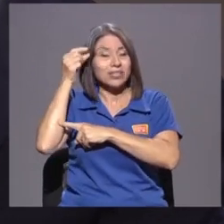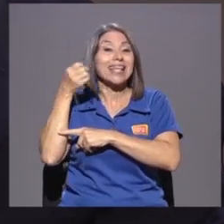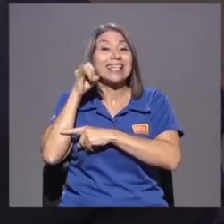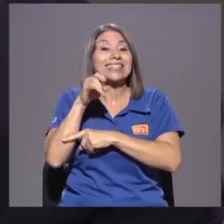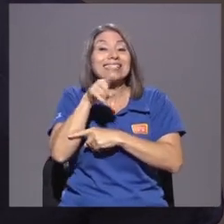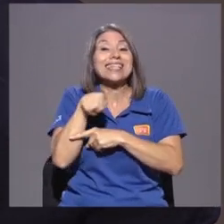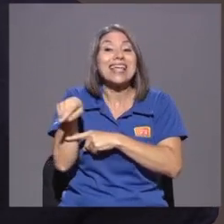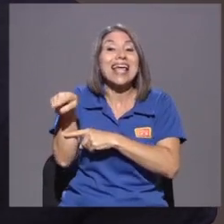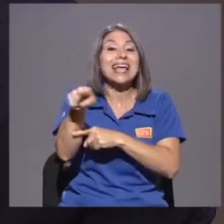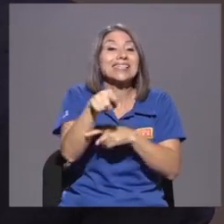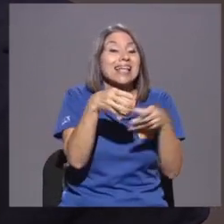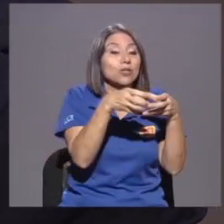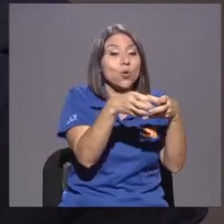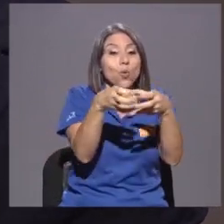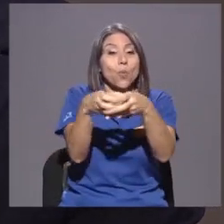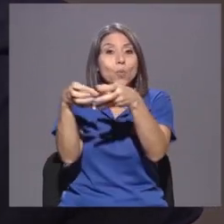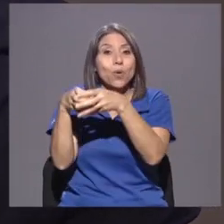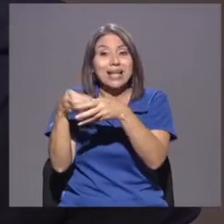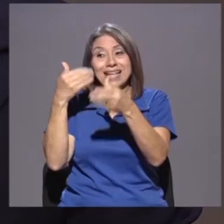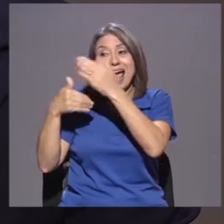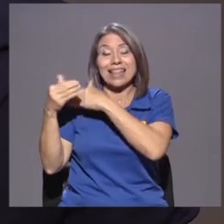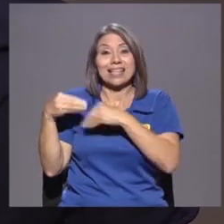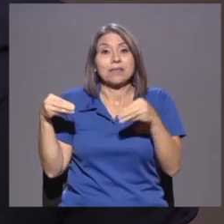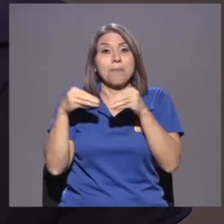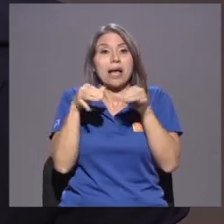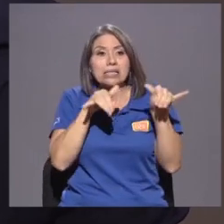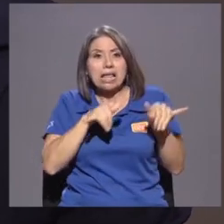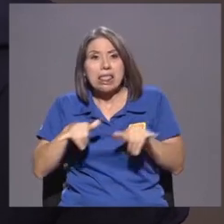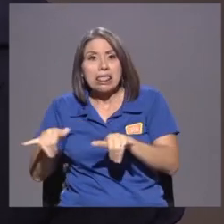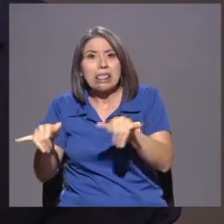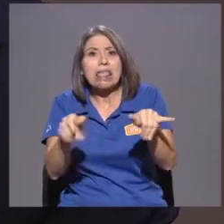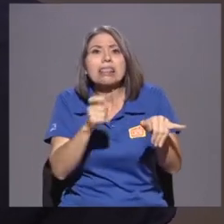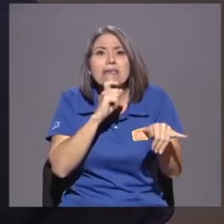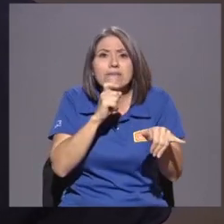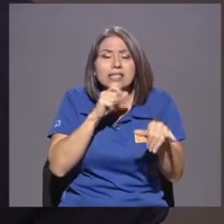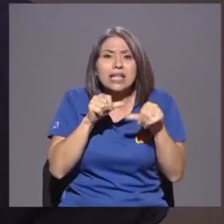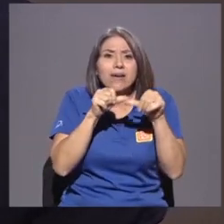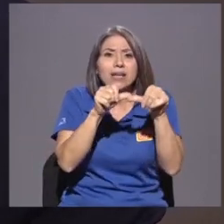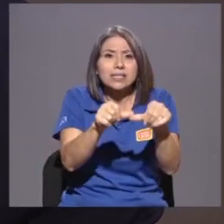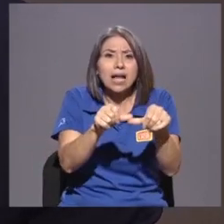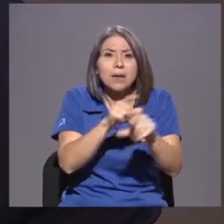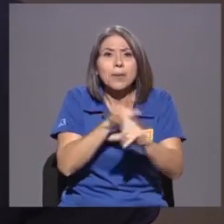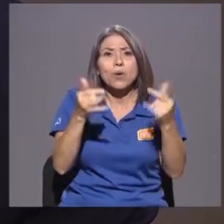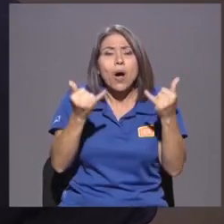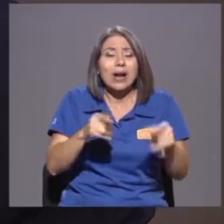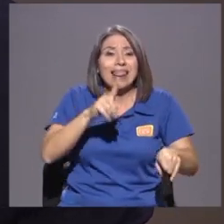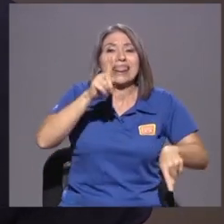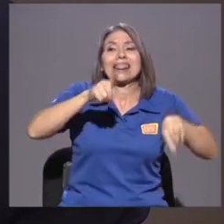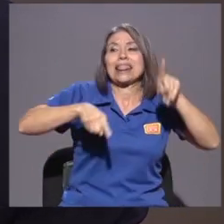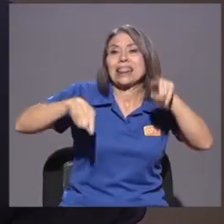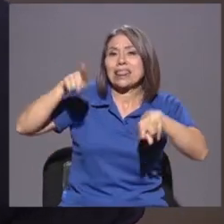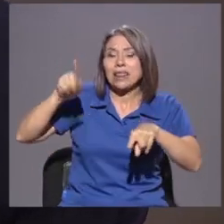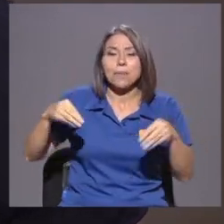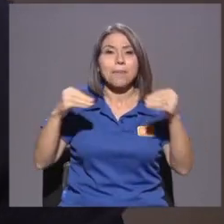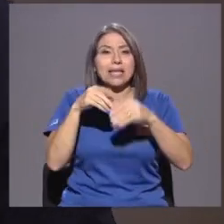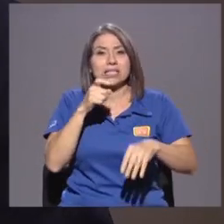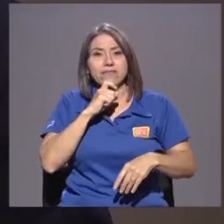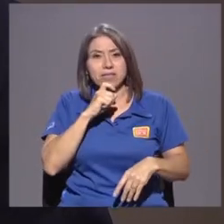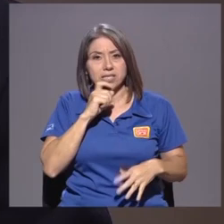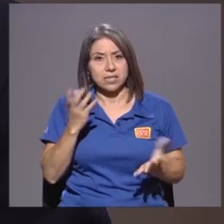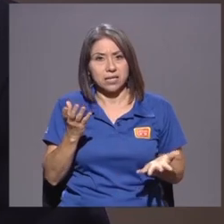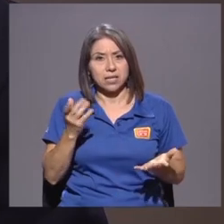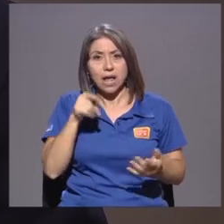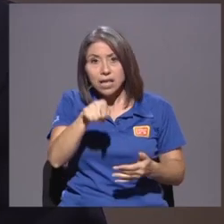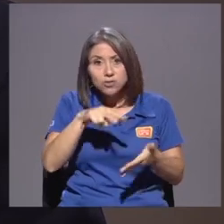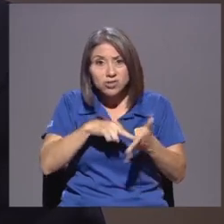esas cúpulas ha sido tan difícil avanzar con esta heterogeneidad yo creo que va a ser todavía más difícil lo cual no necesariamente